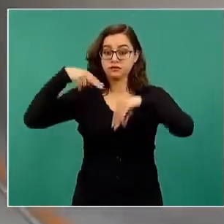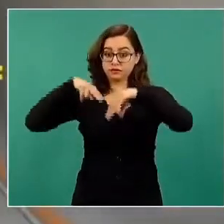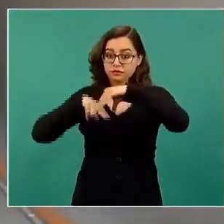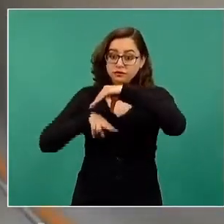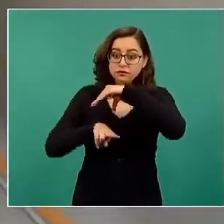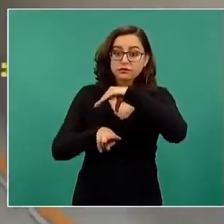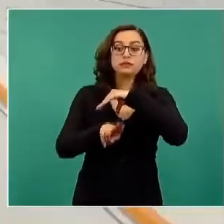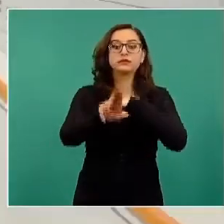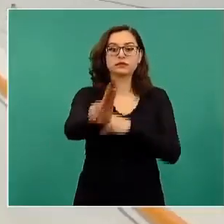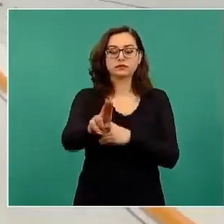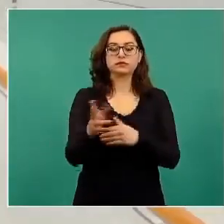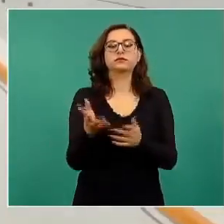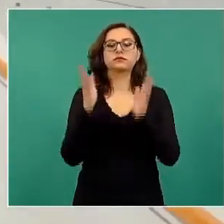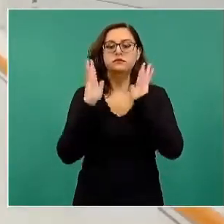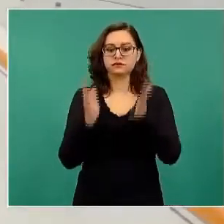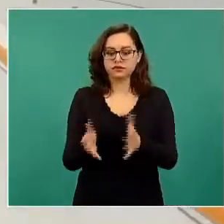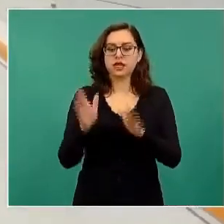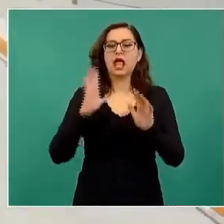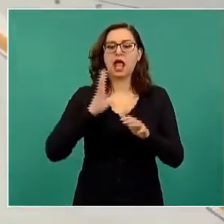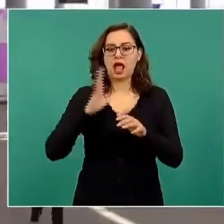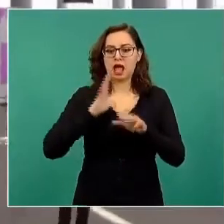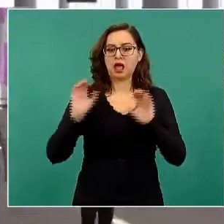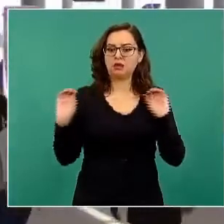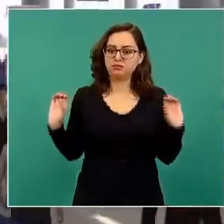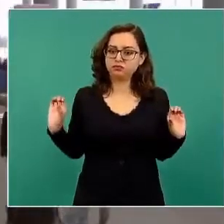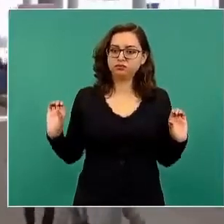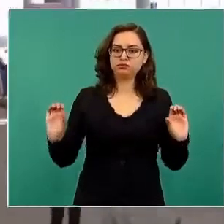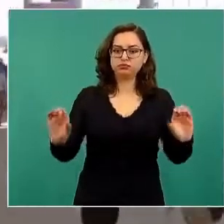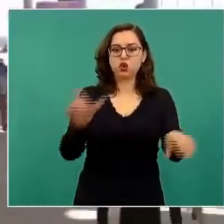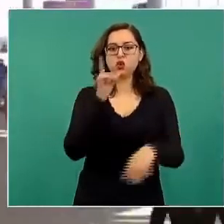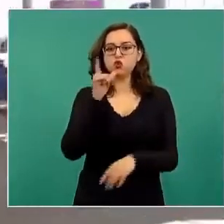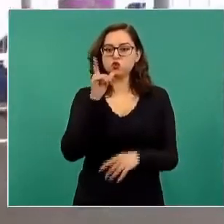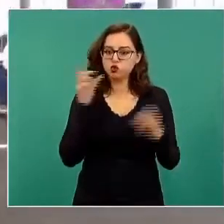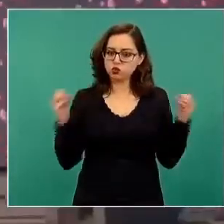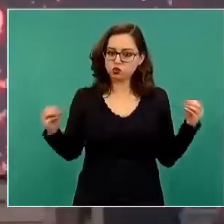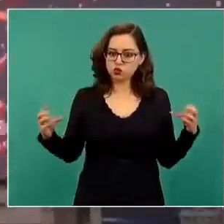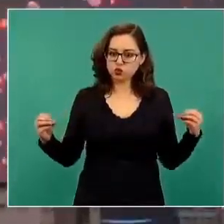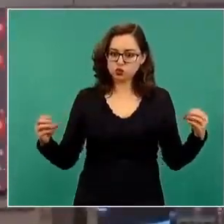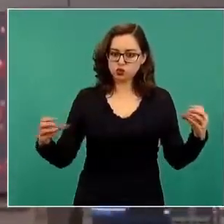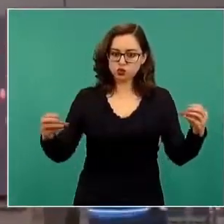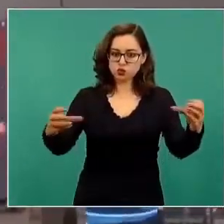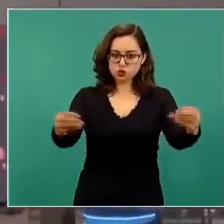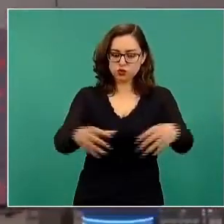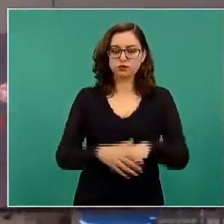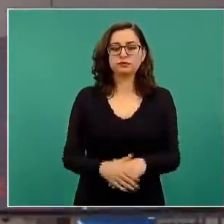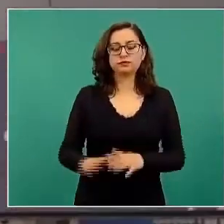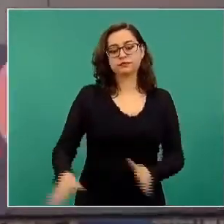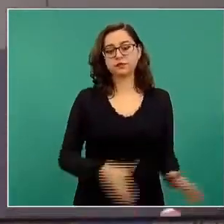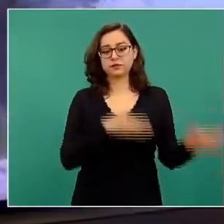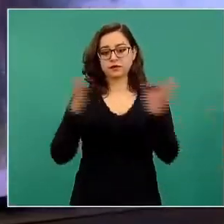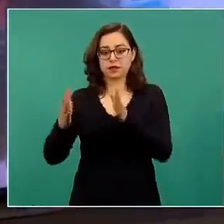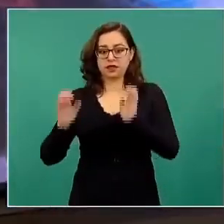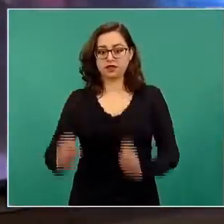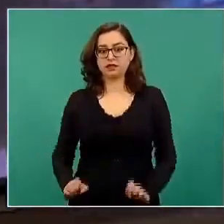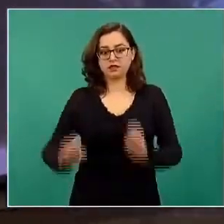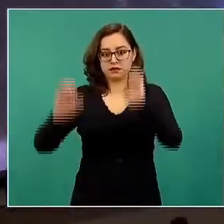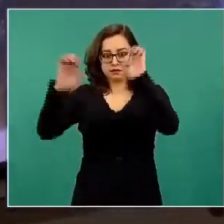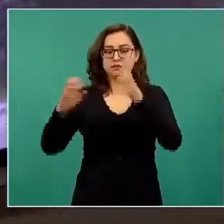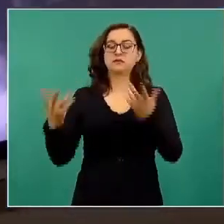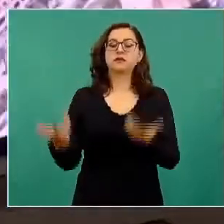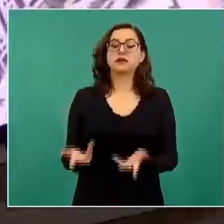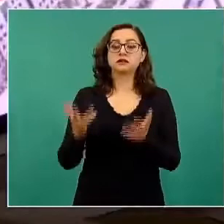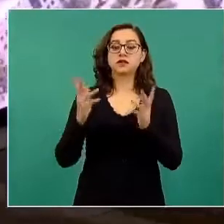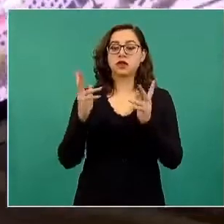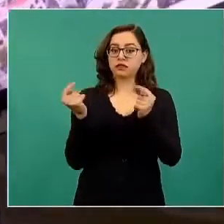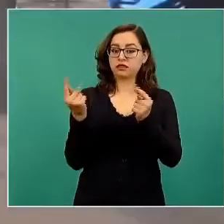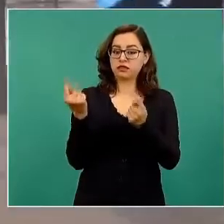paso a desnivel se colocan las señaléticas y acabados. En la terminal de pasajeros, concluye la prueba de funcionamiento de pantallas LED